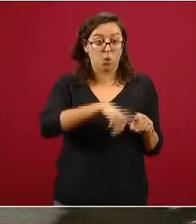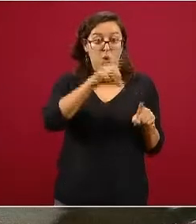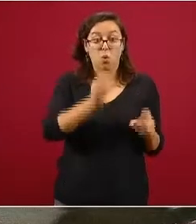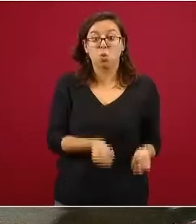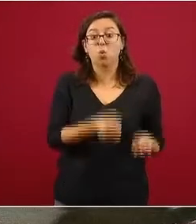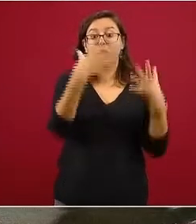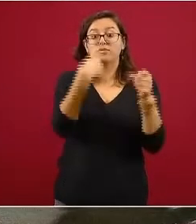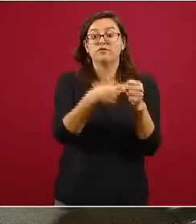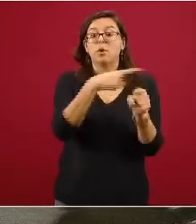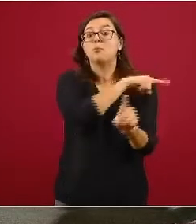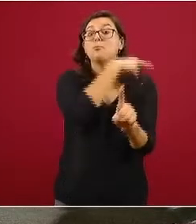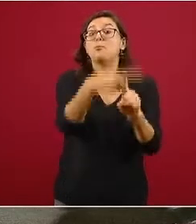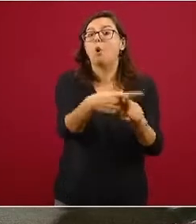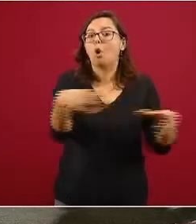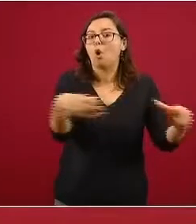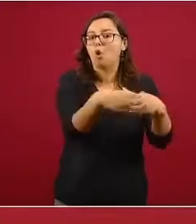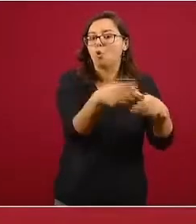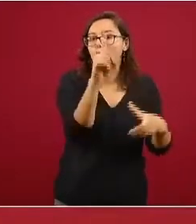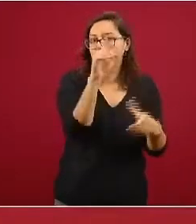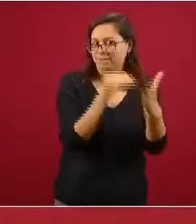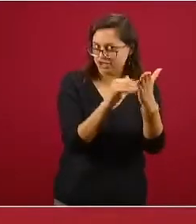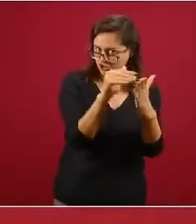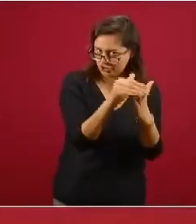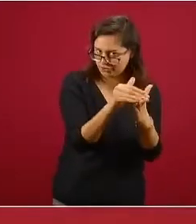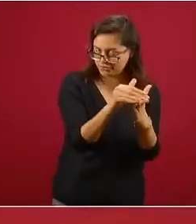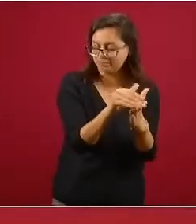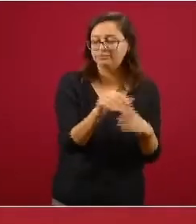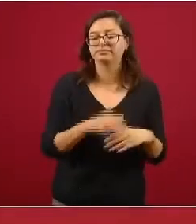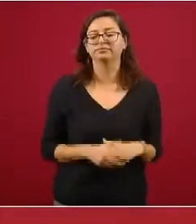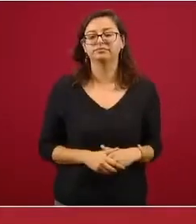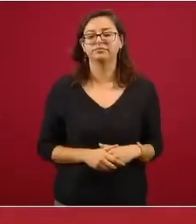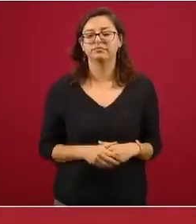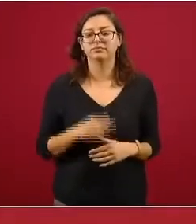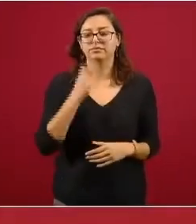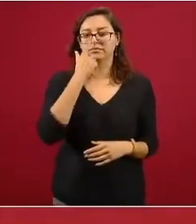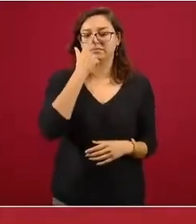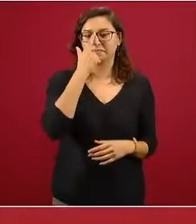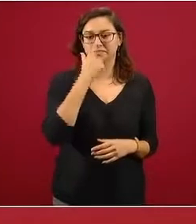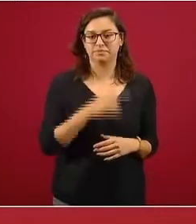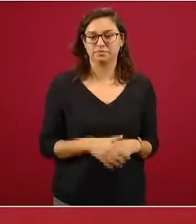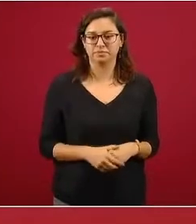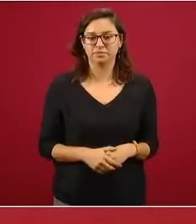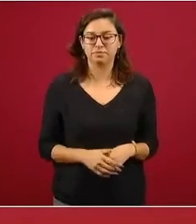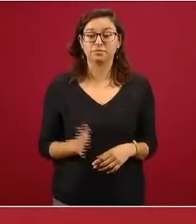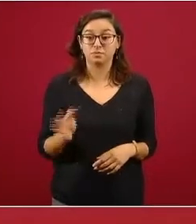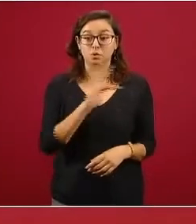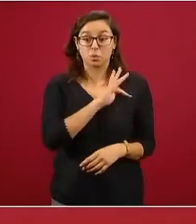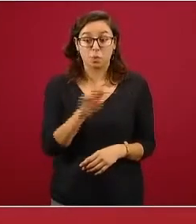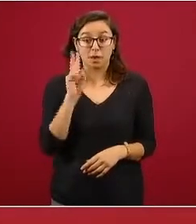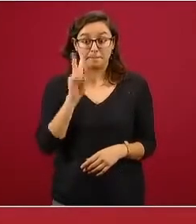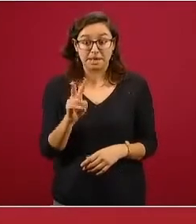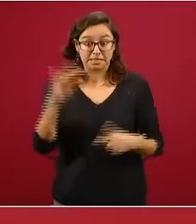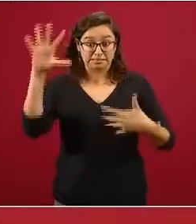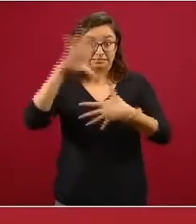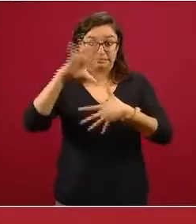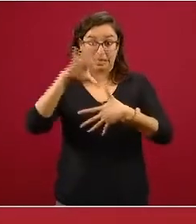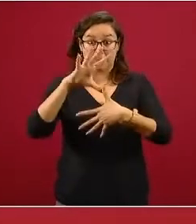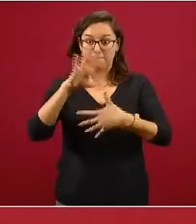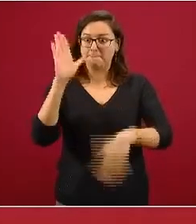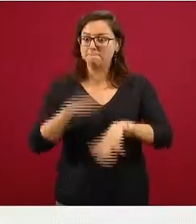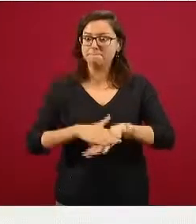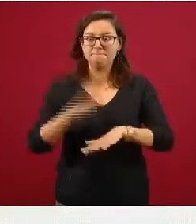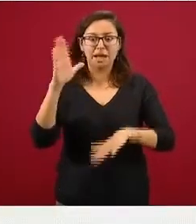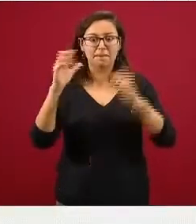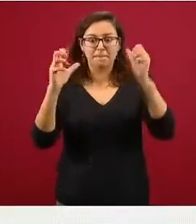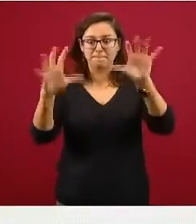habitantes. Y es en el continente una de los cambios más rápidos, de la aparición más